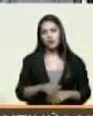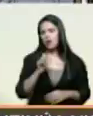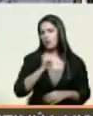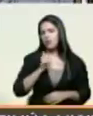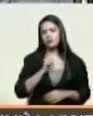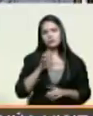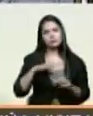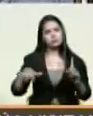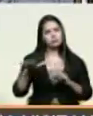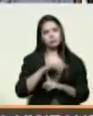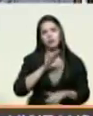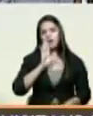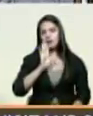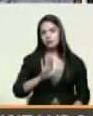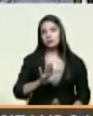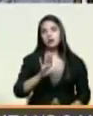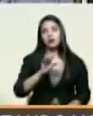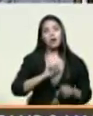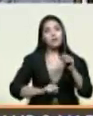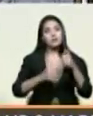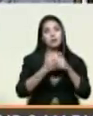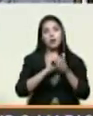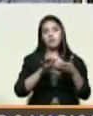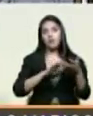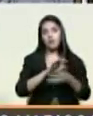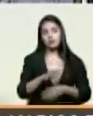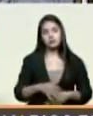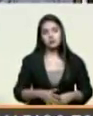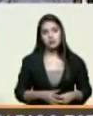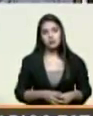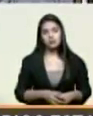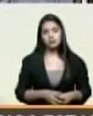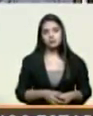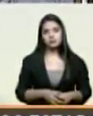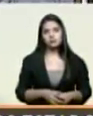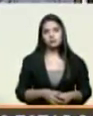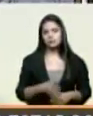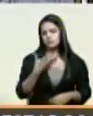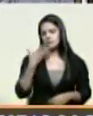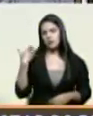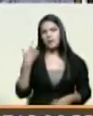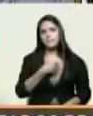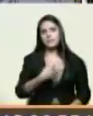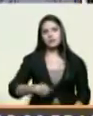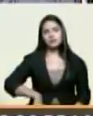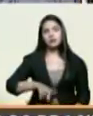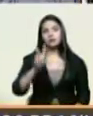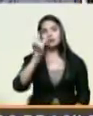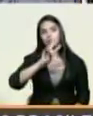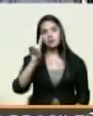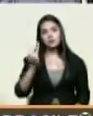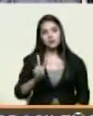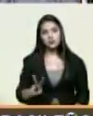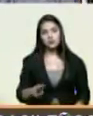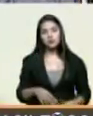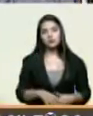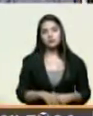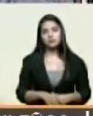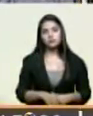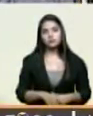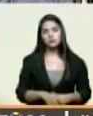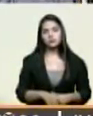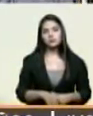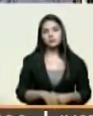los sentidos. Evitar la violencia. Hace muy poco el presidente de la República,